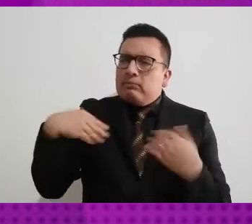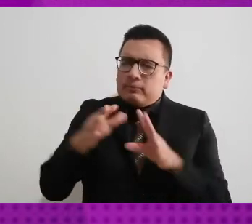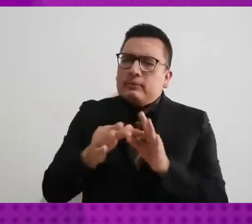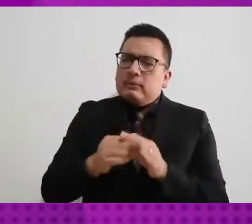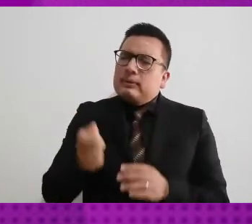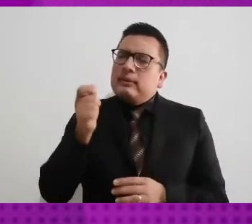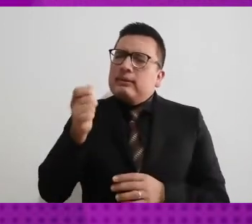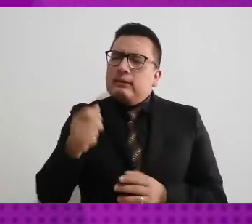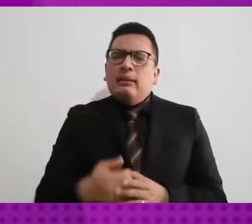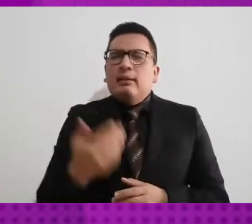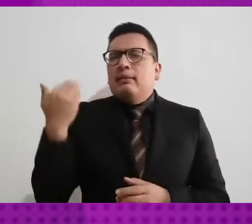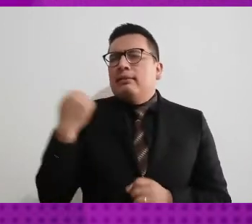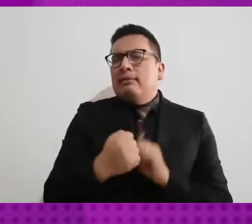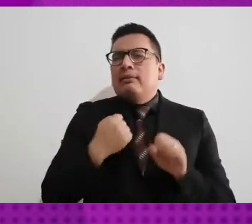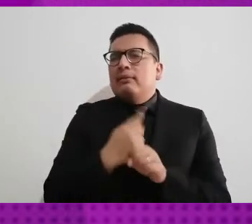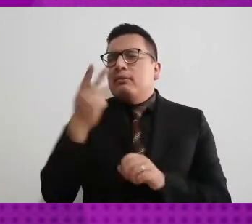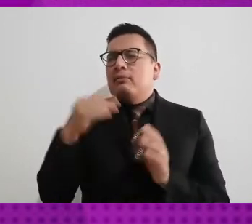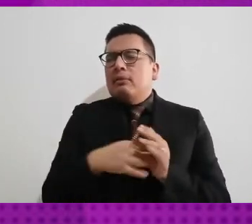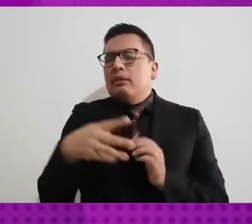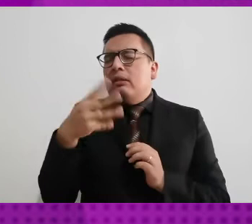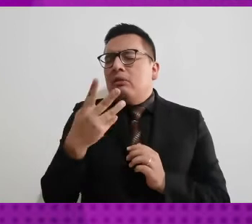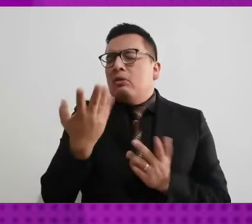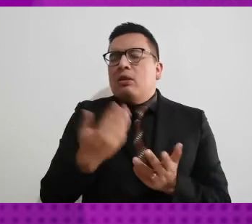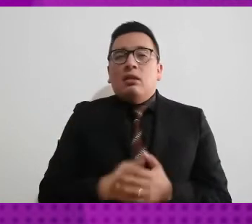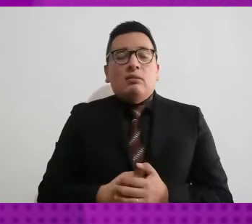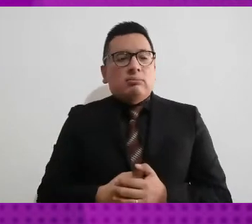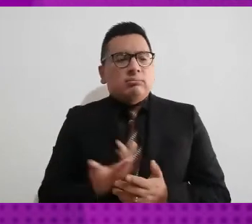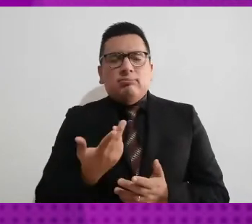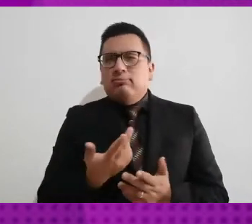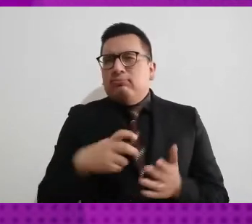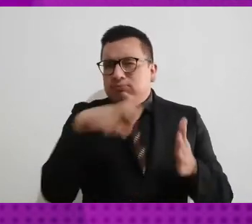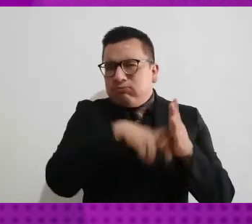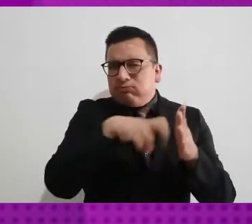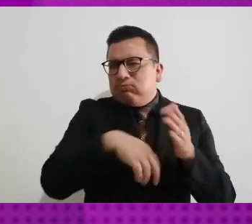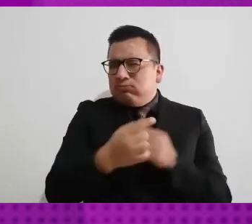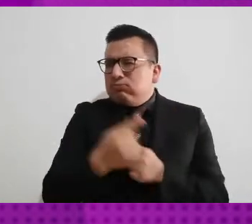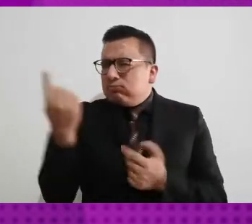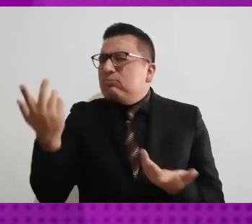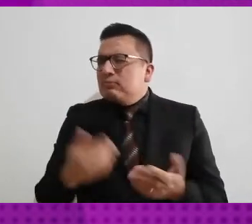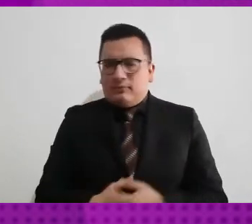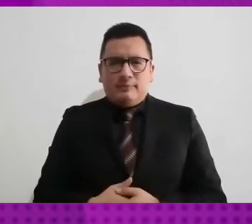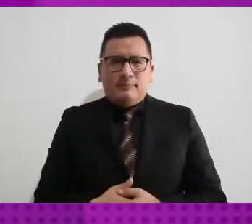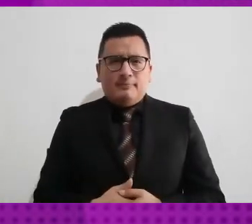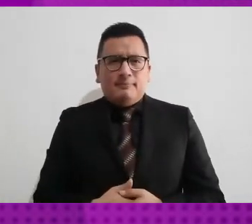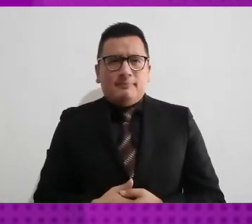platícanos a ver en qué consistió y cuáles fueron los contextos que la